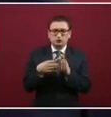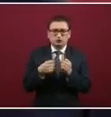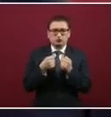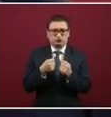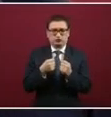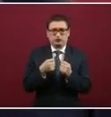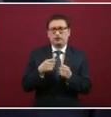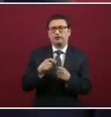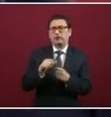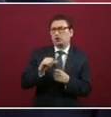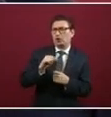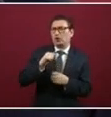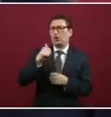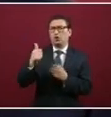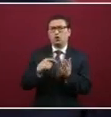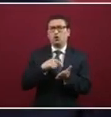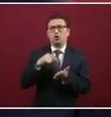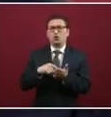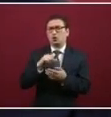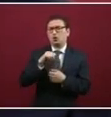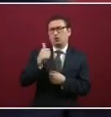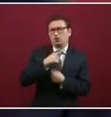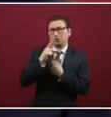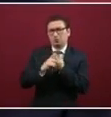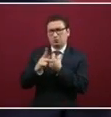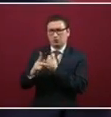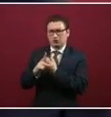otras partes, en otros países.